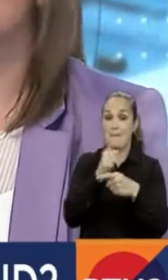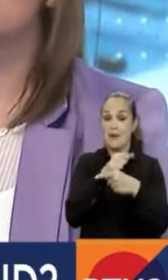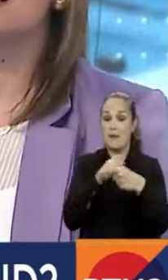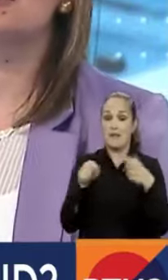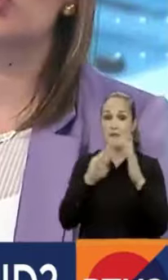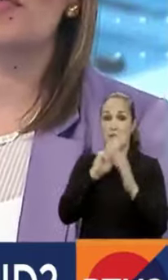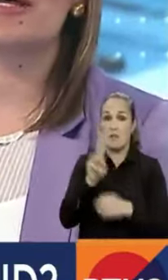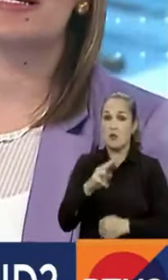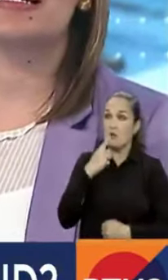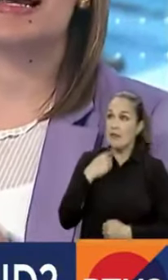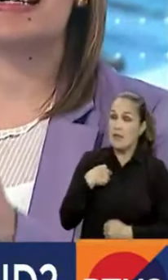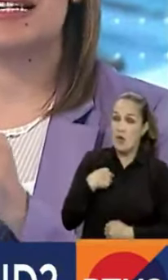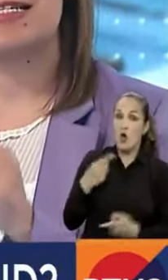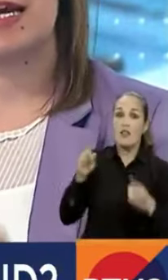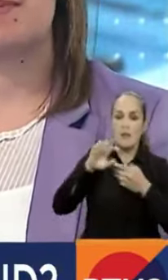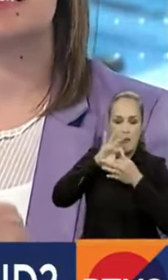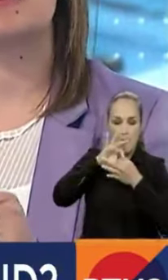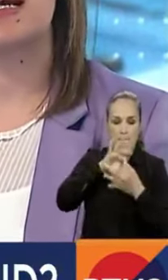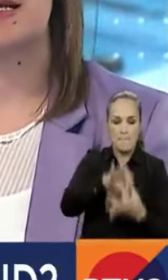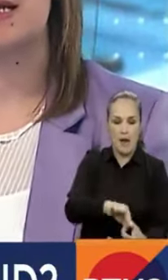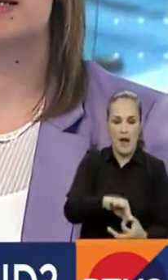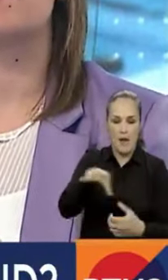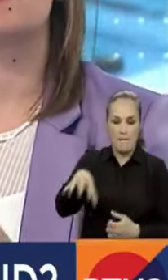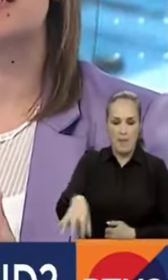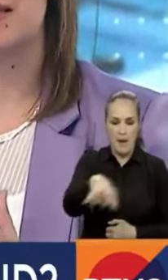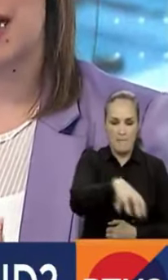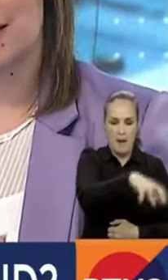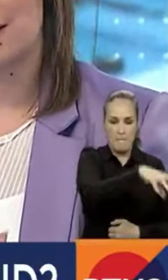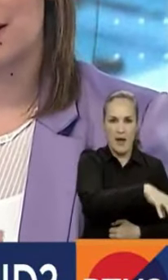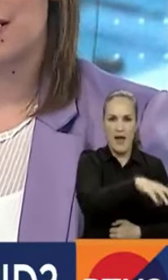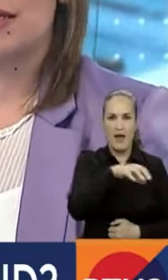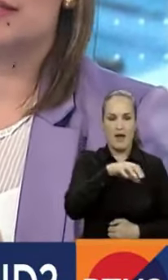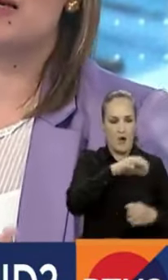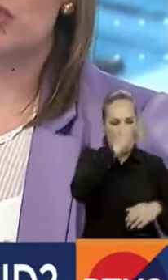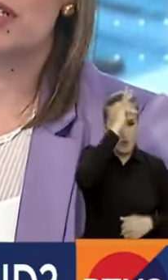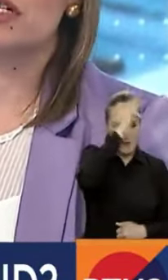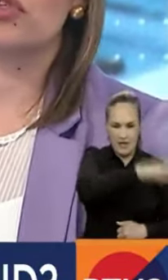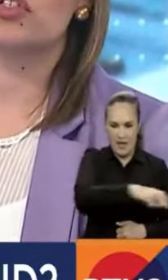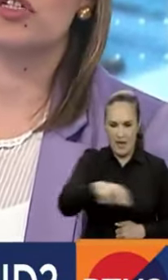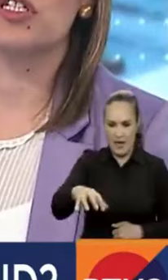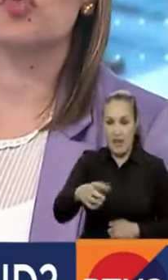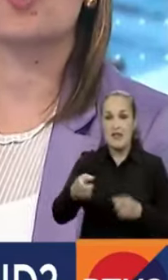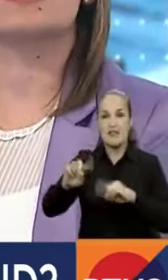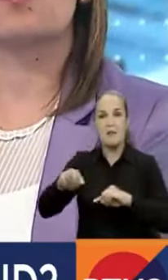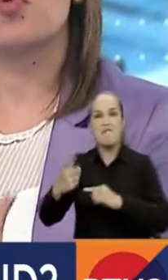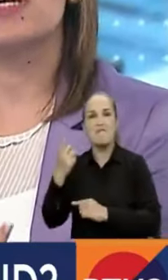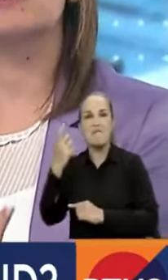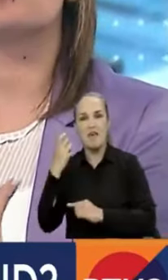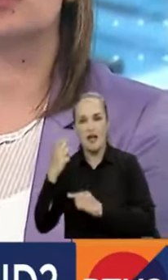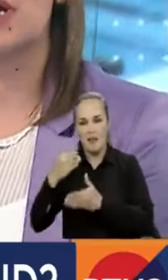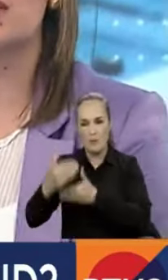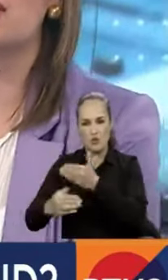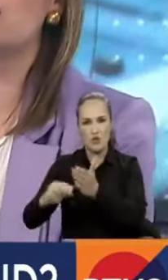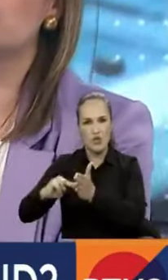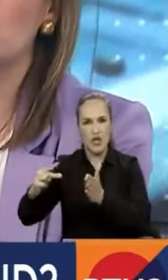vertical y sobre las reservas técnicas deficitarias. Estamos haciendo una solicitud,